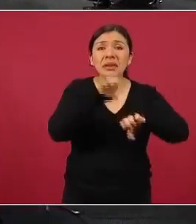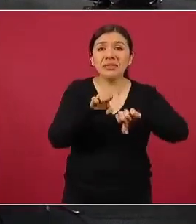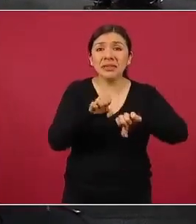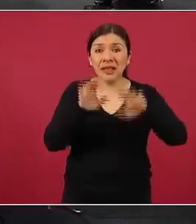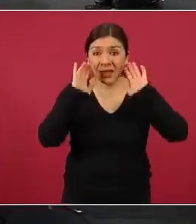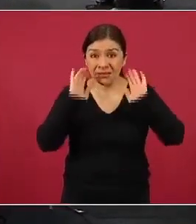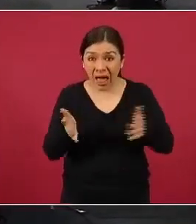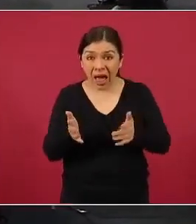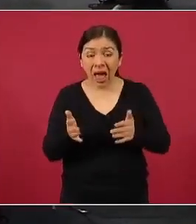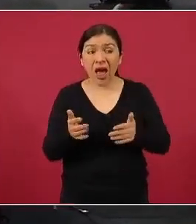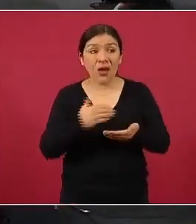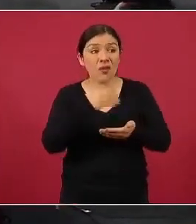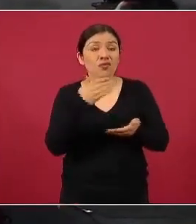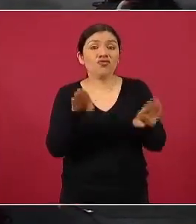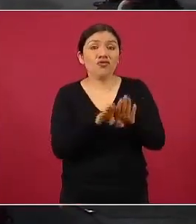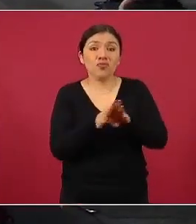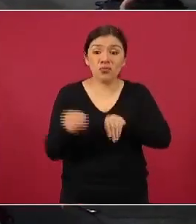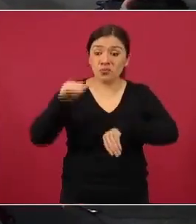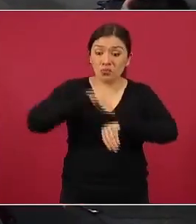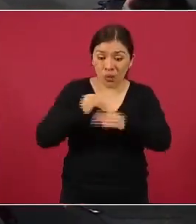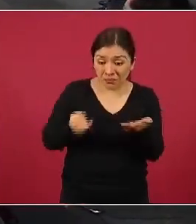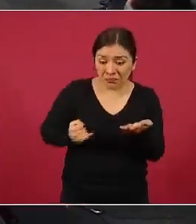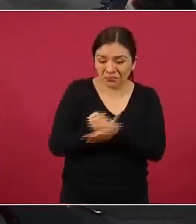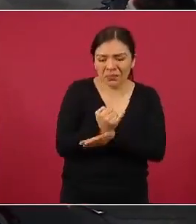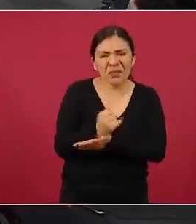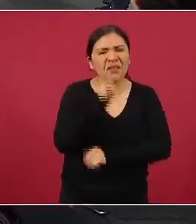todo se arreglaba arriba.